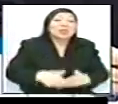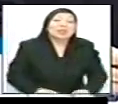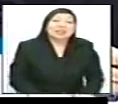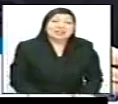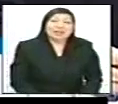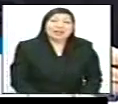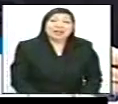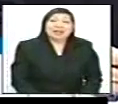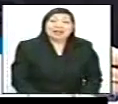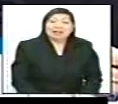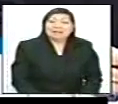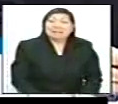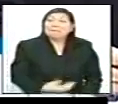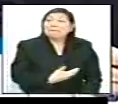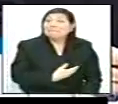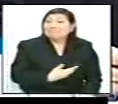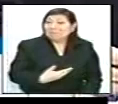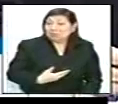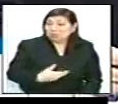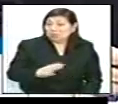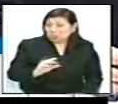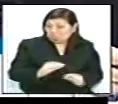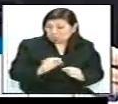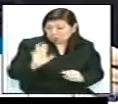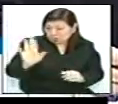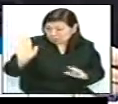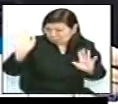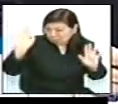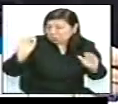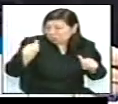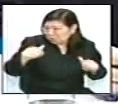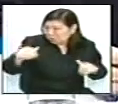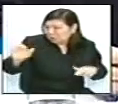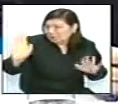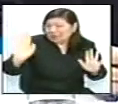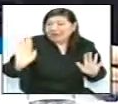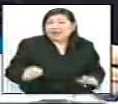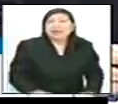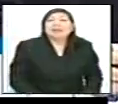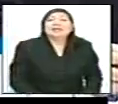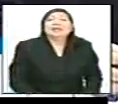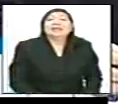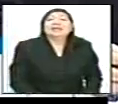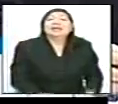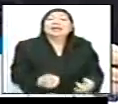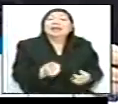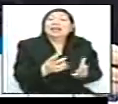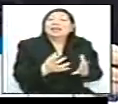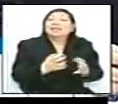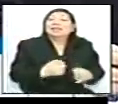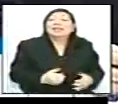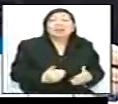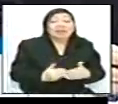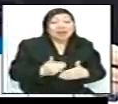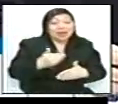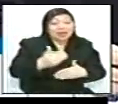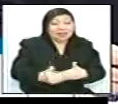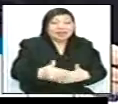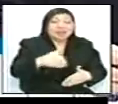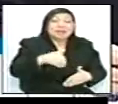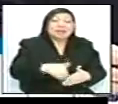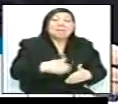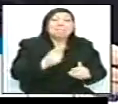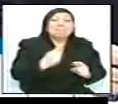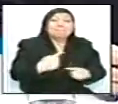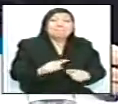candidato a la presidencia por su partido. Tiene todo el derecho. Pero, presidente, que él quiera adelantar las elecciones